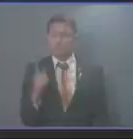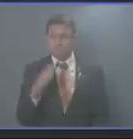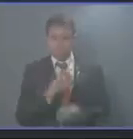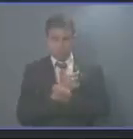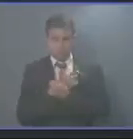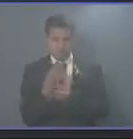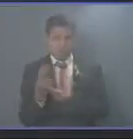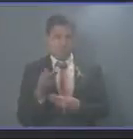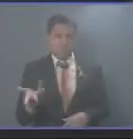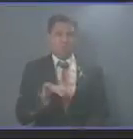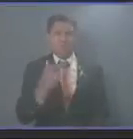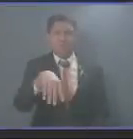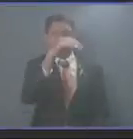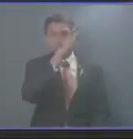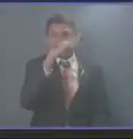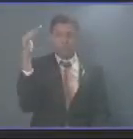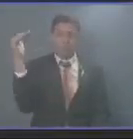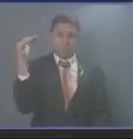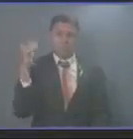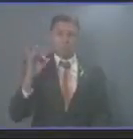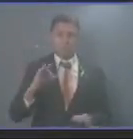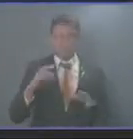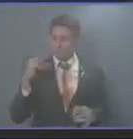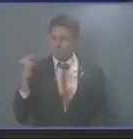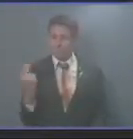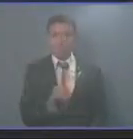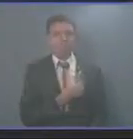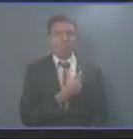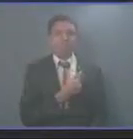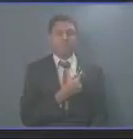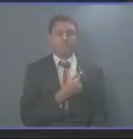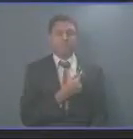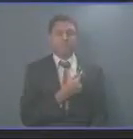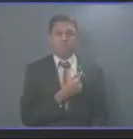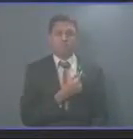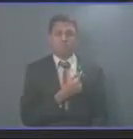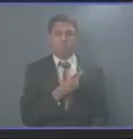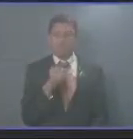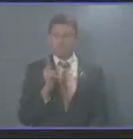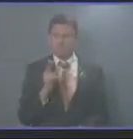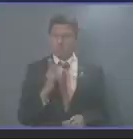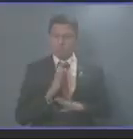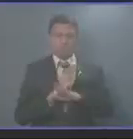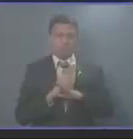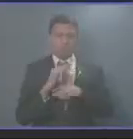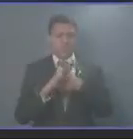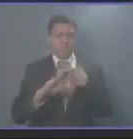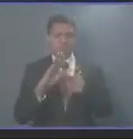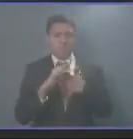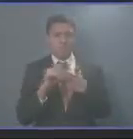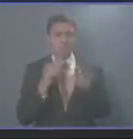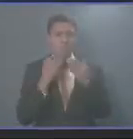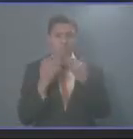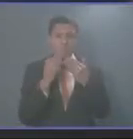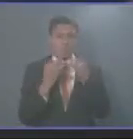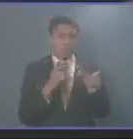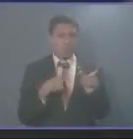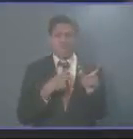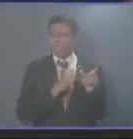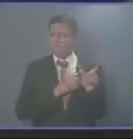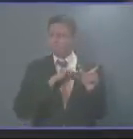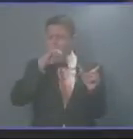Su amor por el país fue inmediato. Él mismo lo define así: me